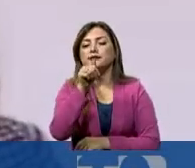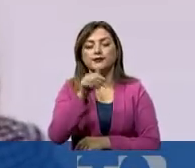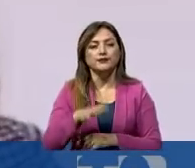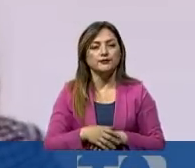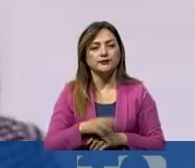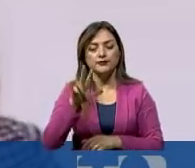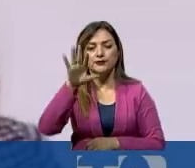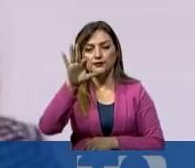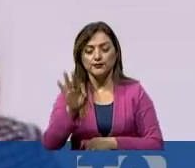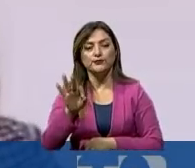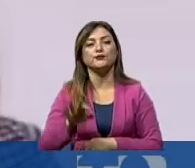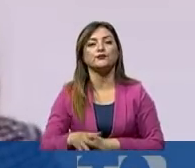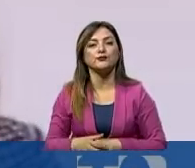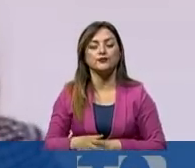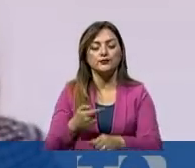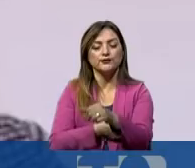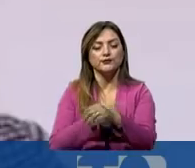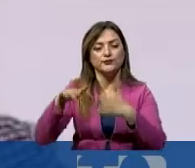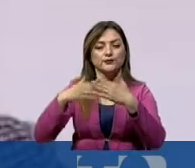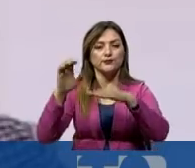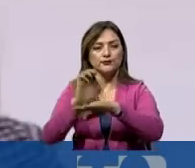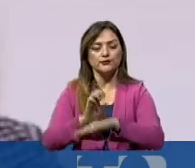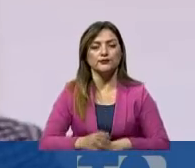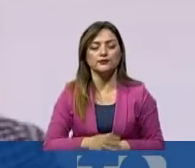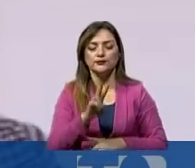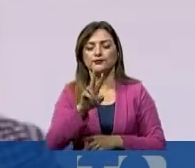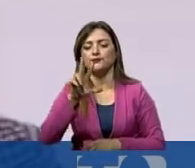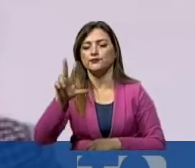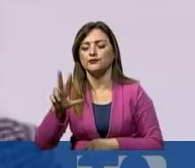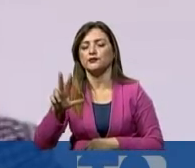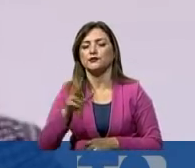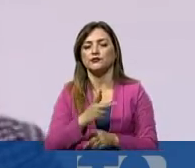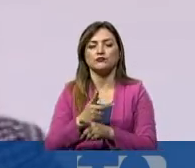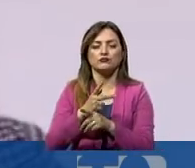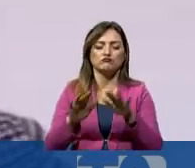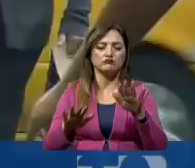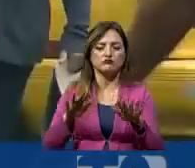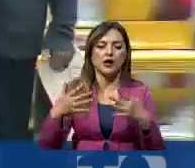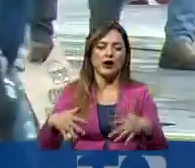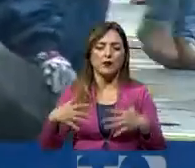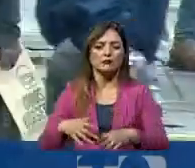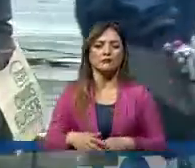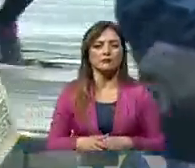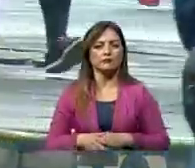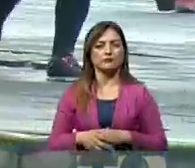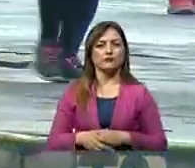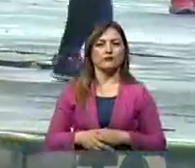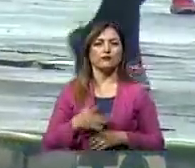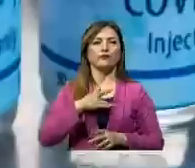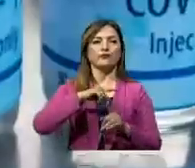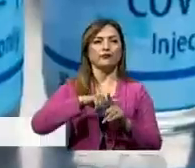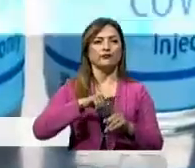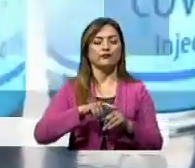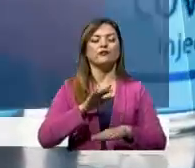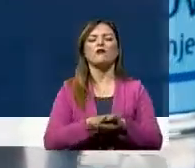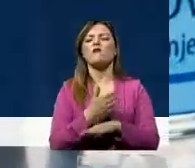pacientes hospitalizados a nivel del país y 23 en cuidados intensivos. Cifras alentadoras que se atribuyen